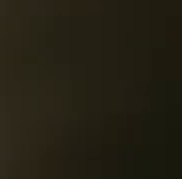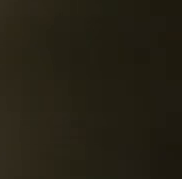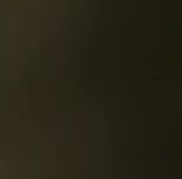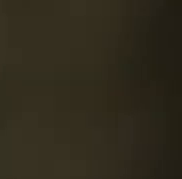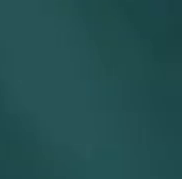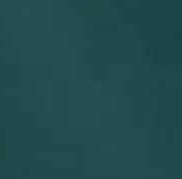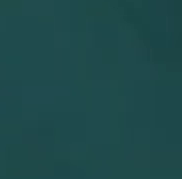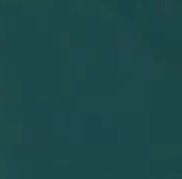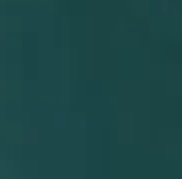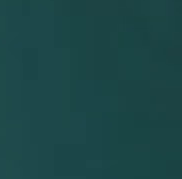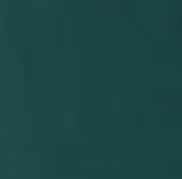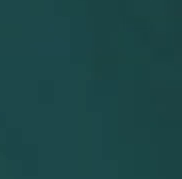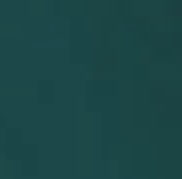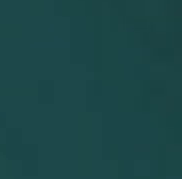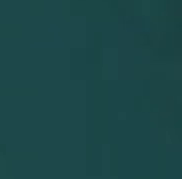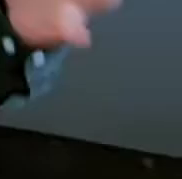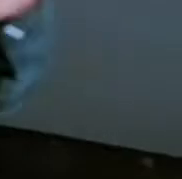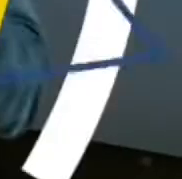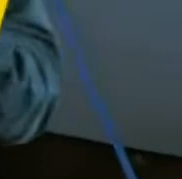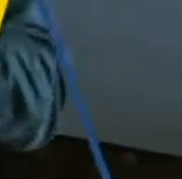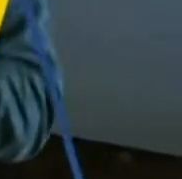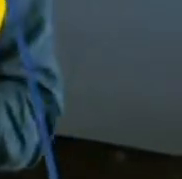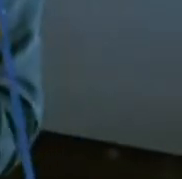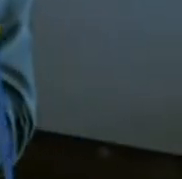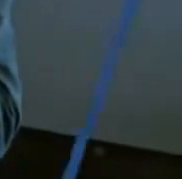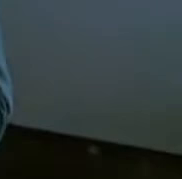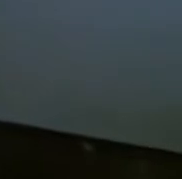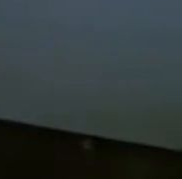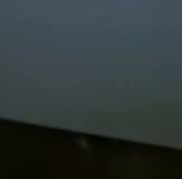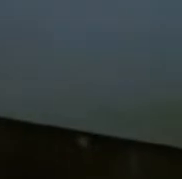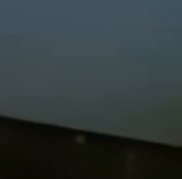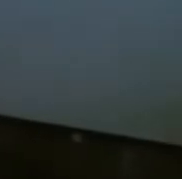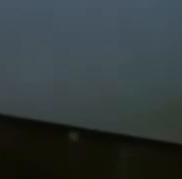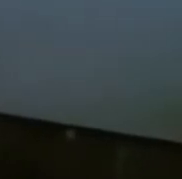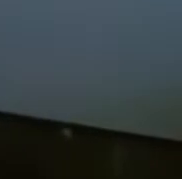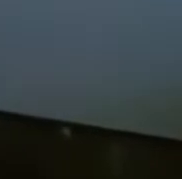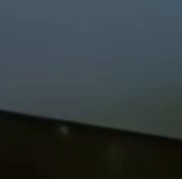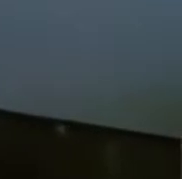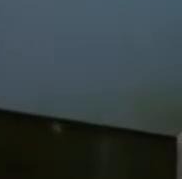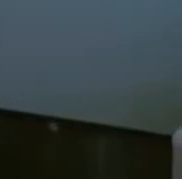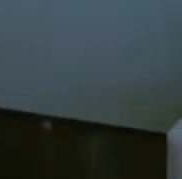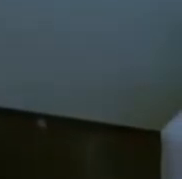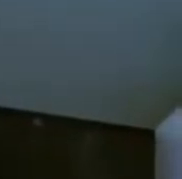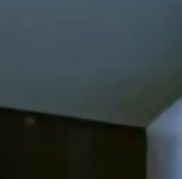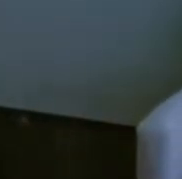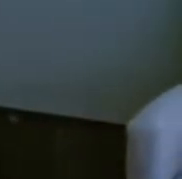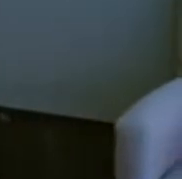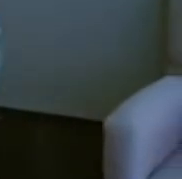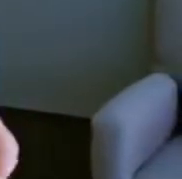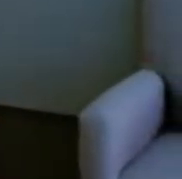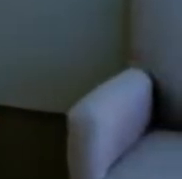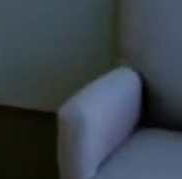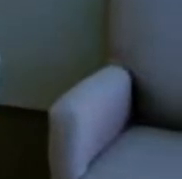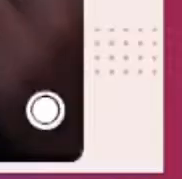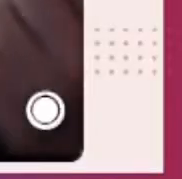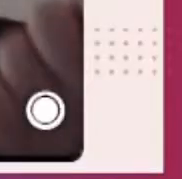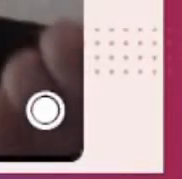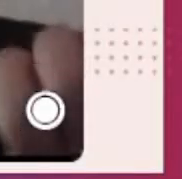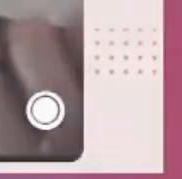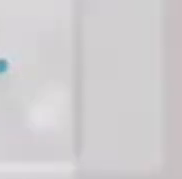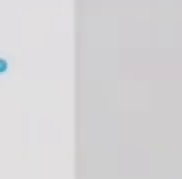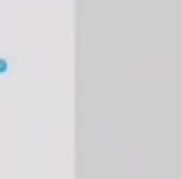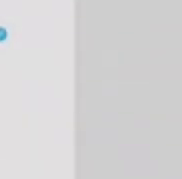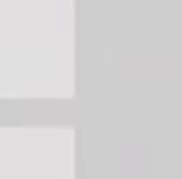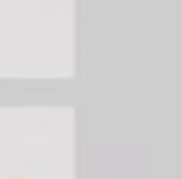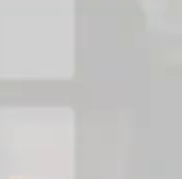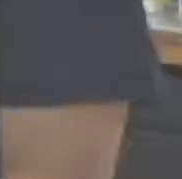frecuentemente. Quédate en casa. Gobierno de México. Ahora que estamos en cuarentena y que no podemos salir de casa, nosotros le hemos dado un giro. Haremos